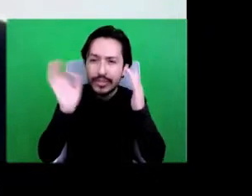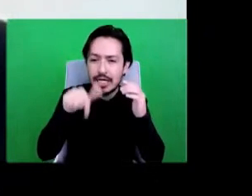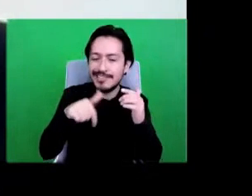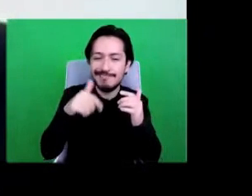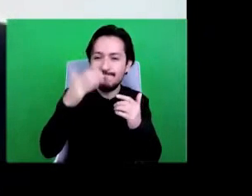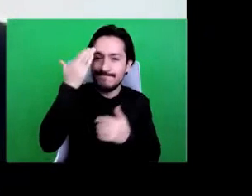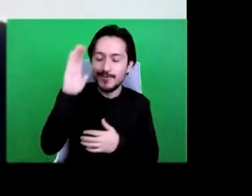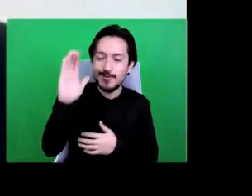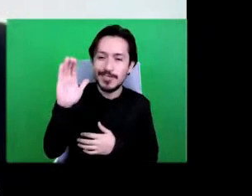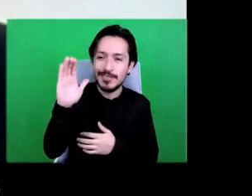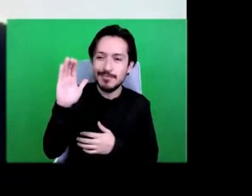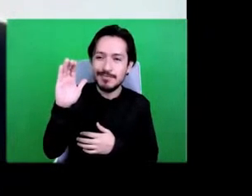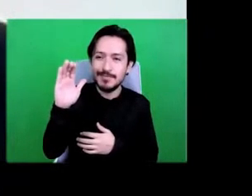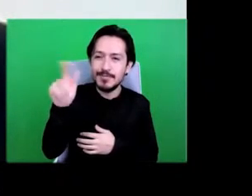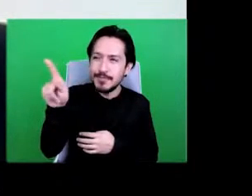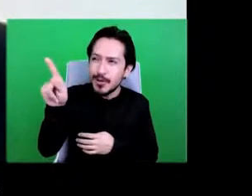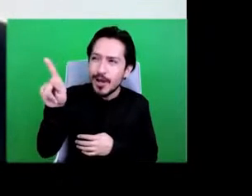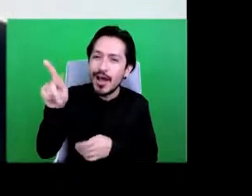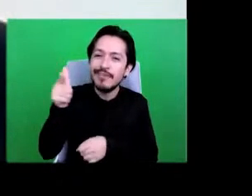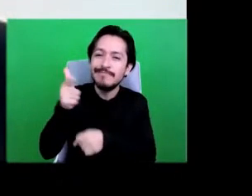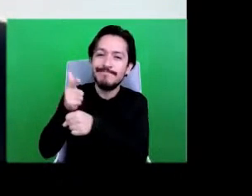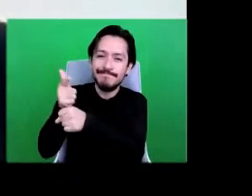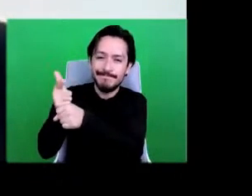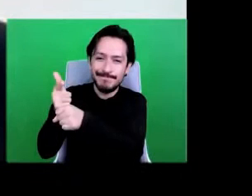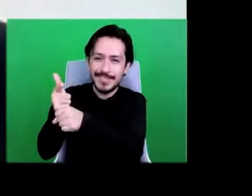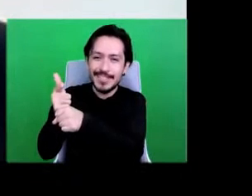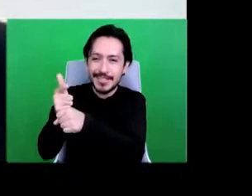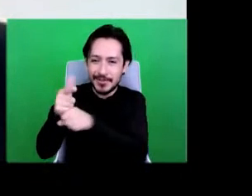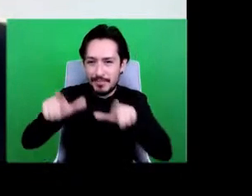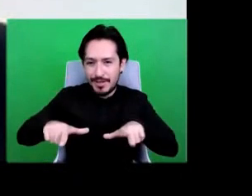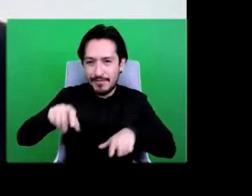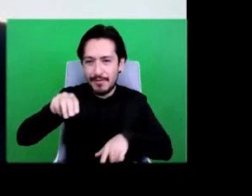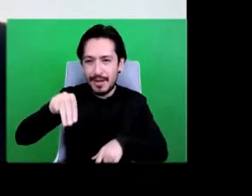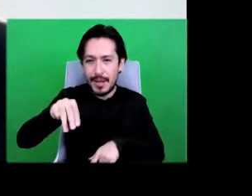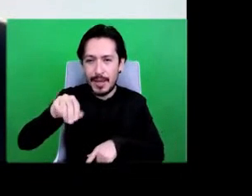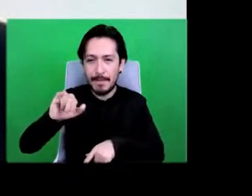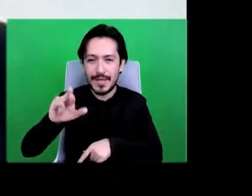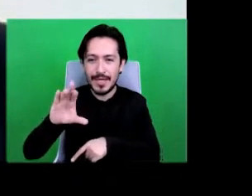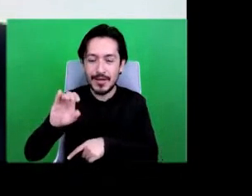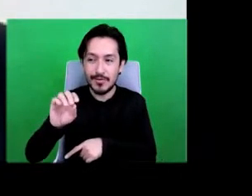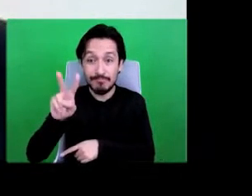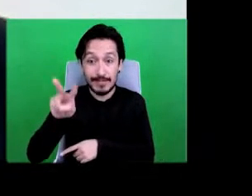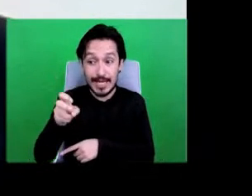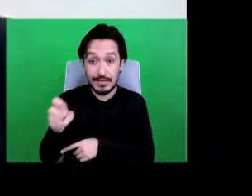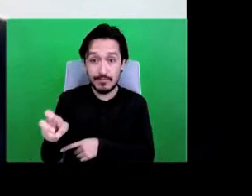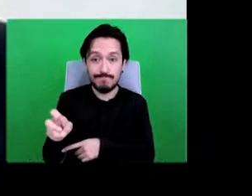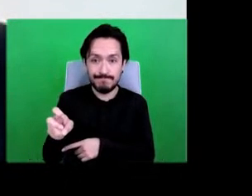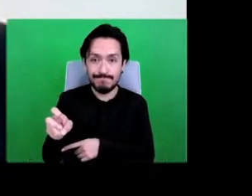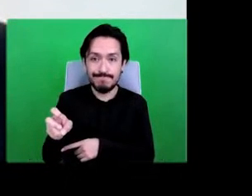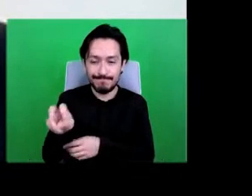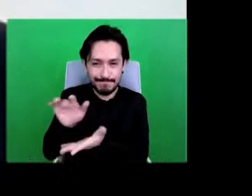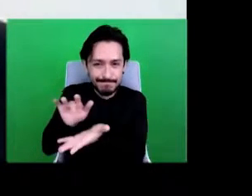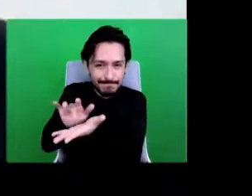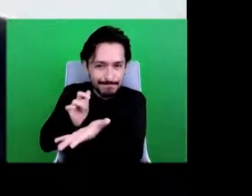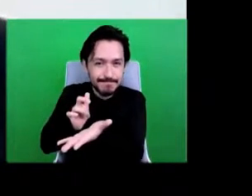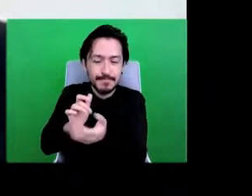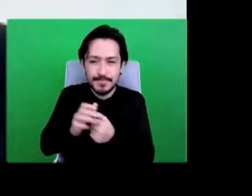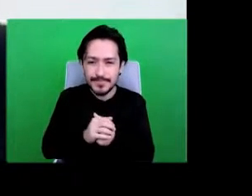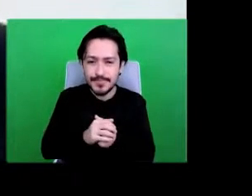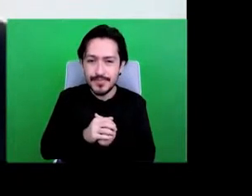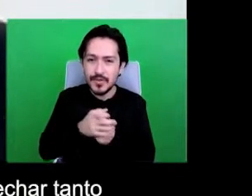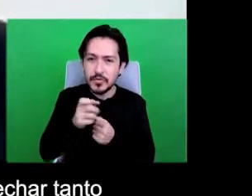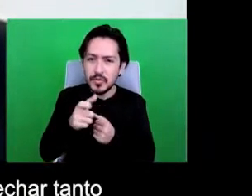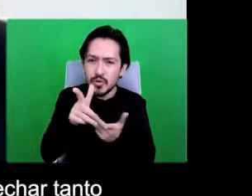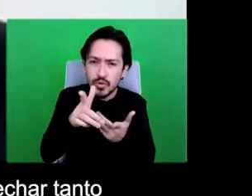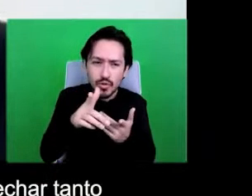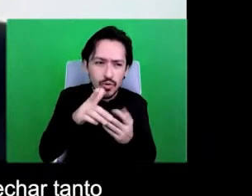trabajo conjunto como fue la plataforma Miro. Para mí fue una gran enseñanza con datos reales, con datos palpables,